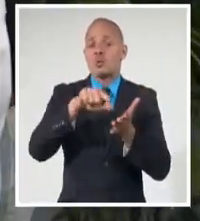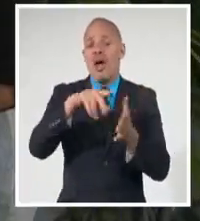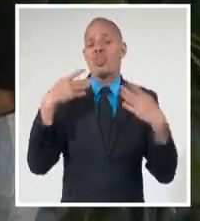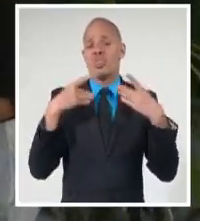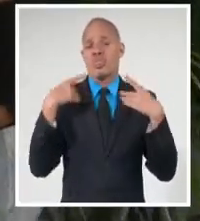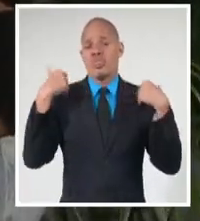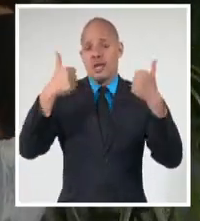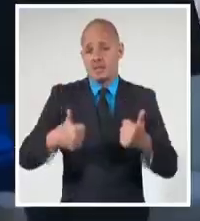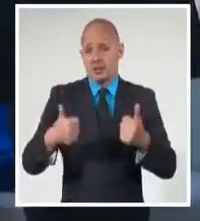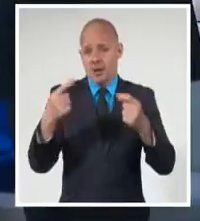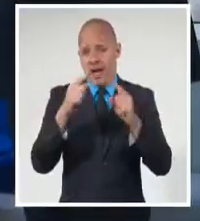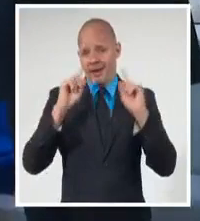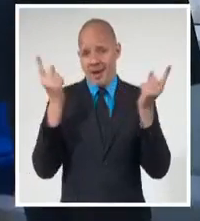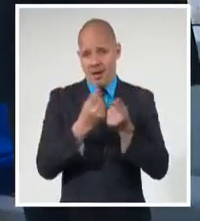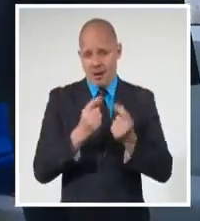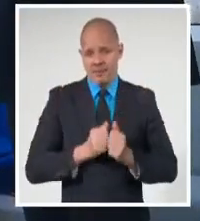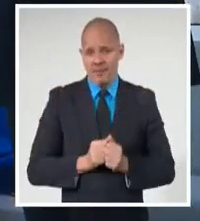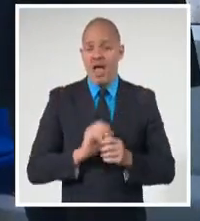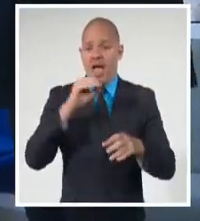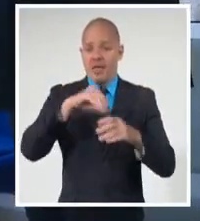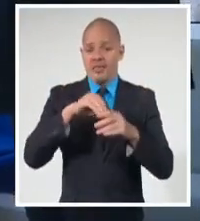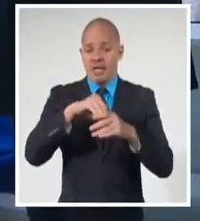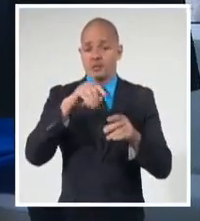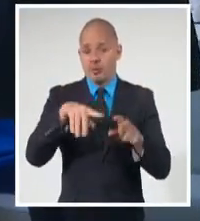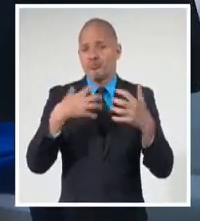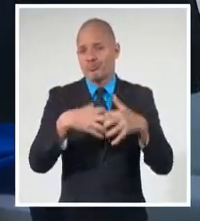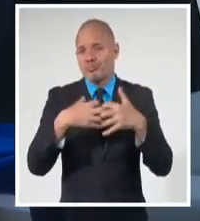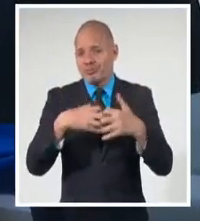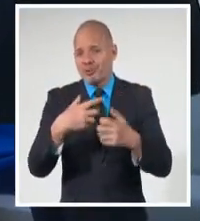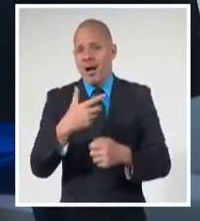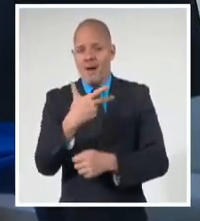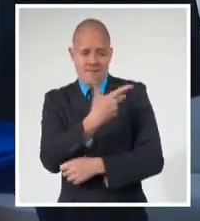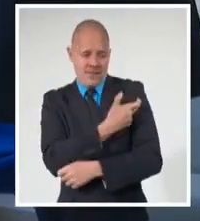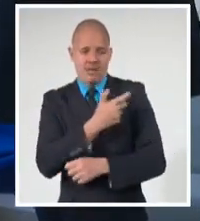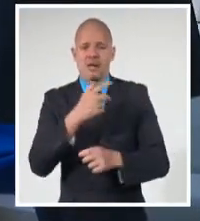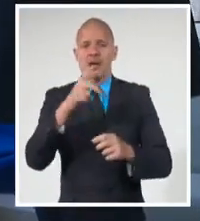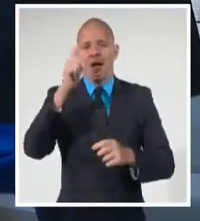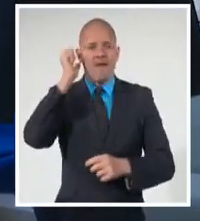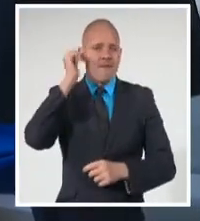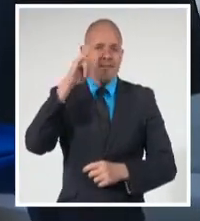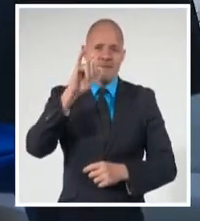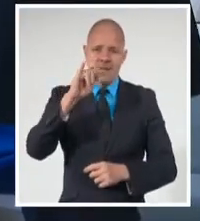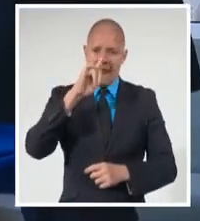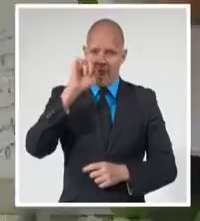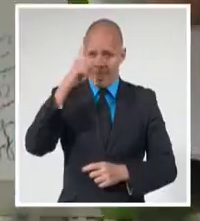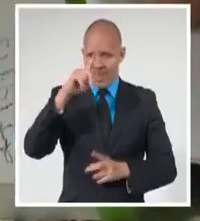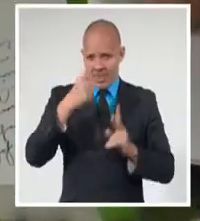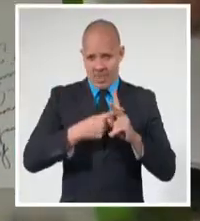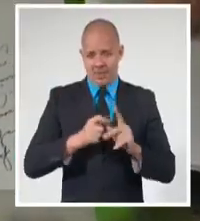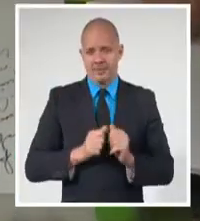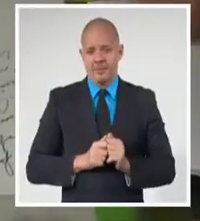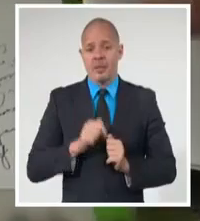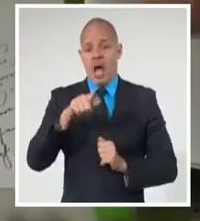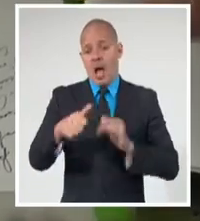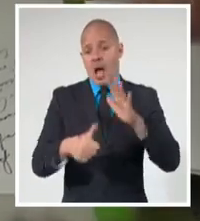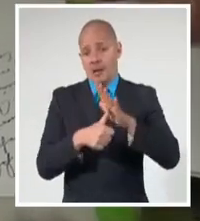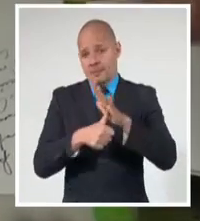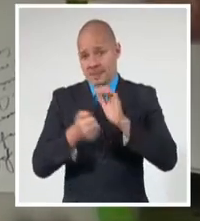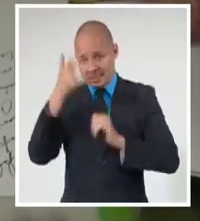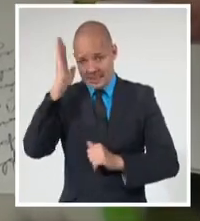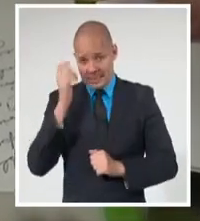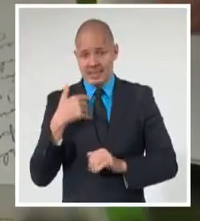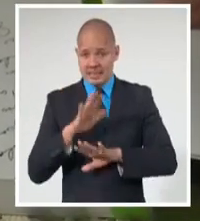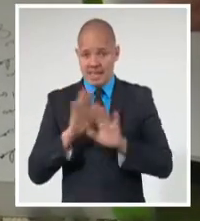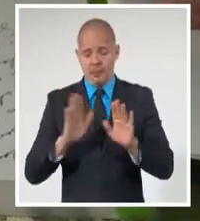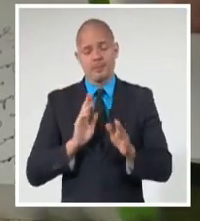de Vacunas. El primer secretario del Comité Central del Partido y presidente de la República, Miguel Díaz-Canel Bermúdez, resaltó en el